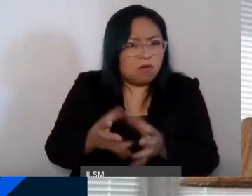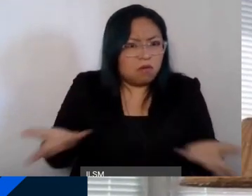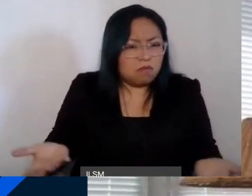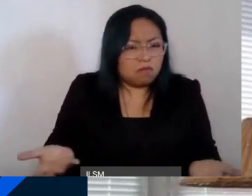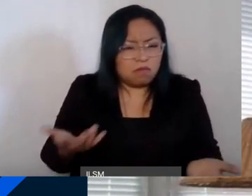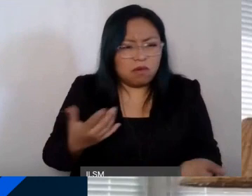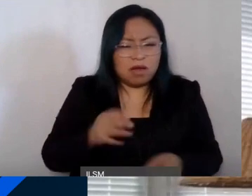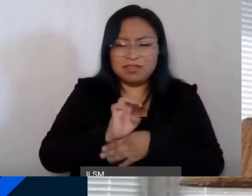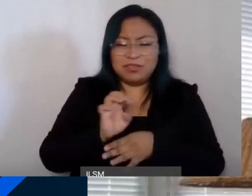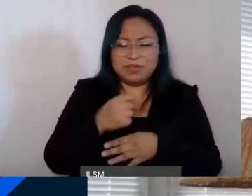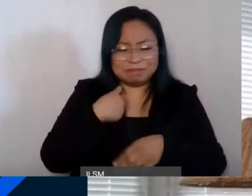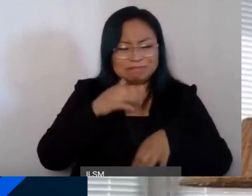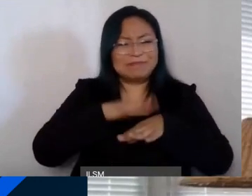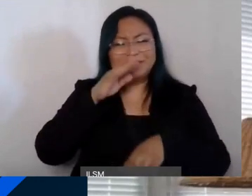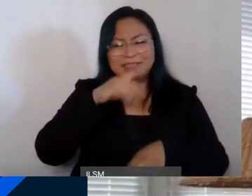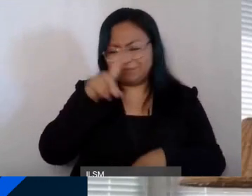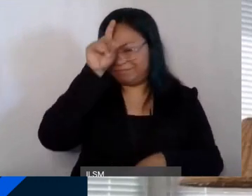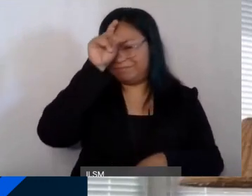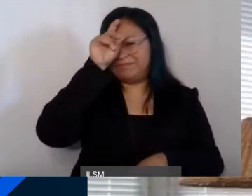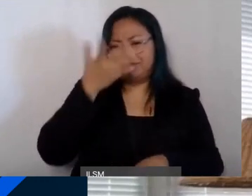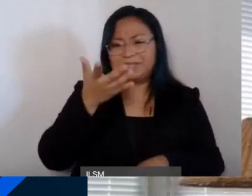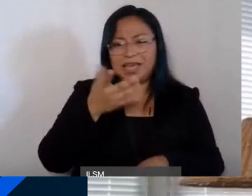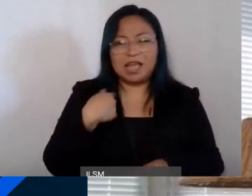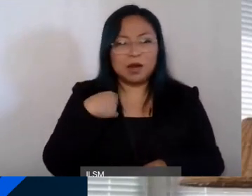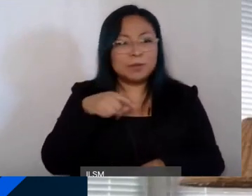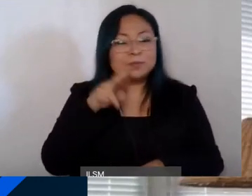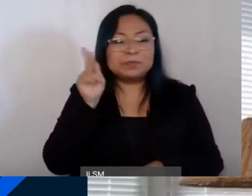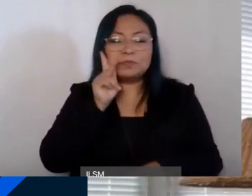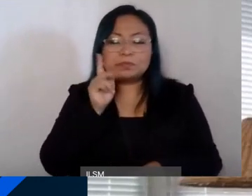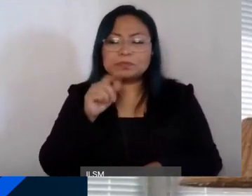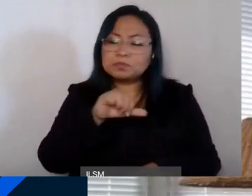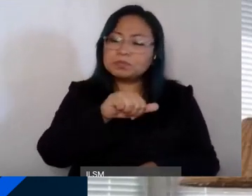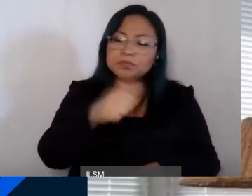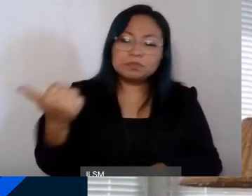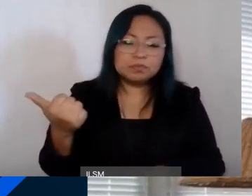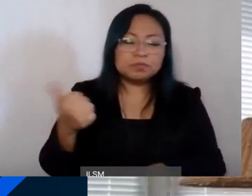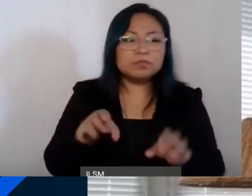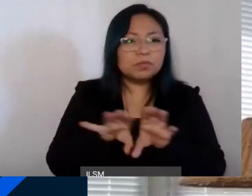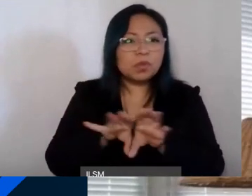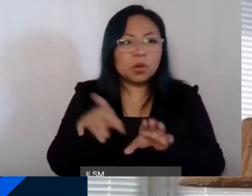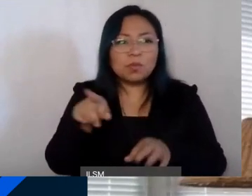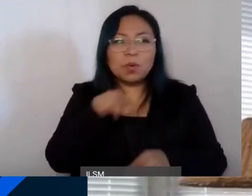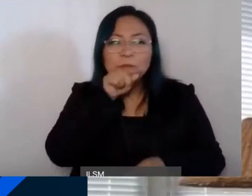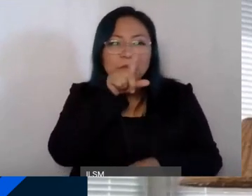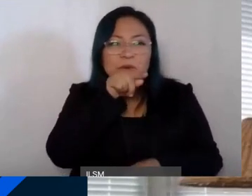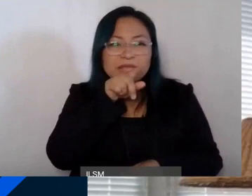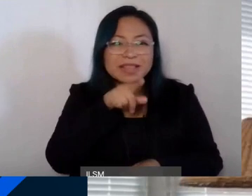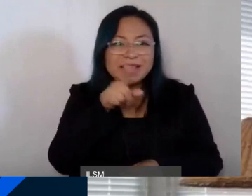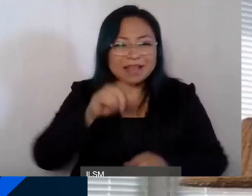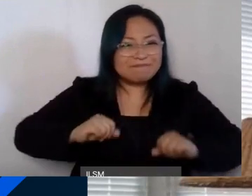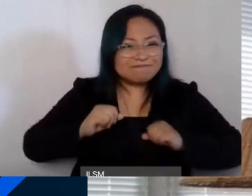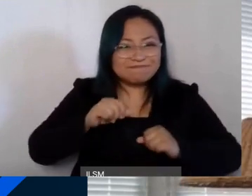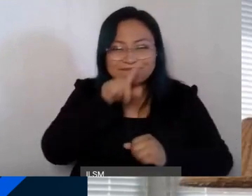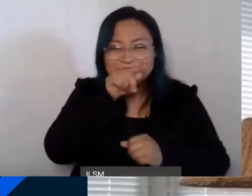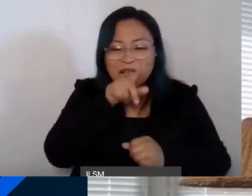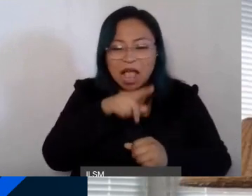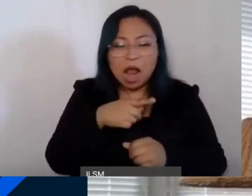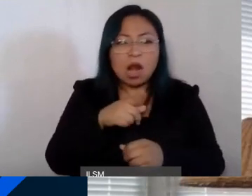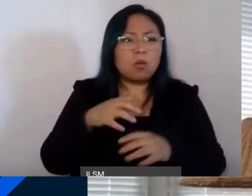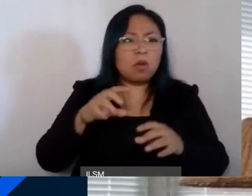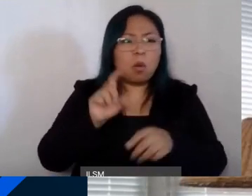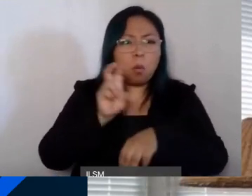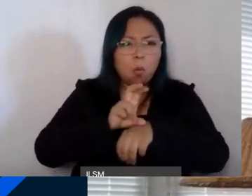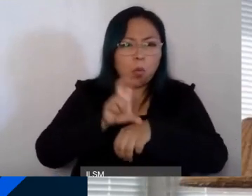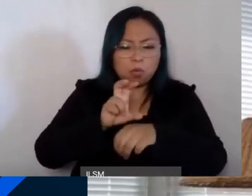interrogantes hacen otro experimento con pollitos son pollitos que cuando salen del huevo se les